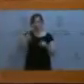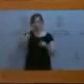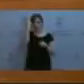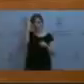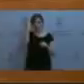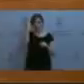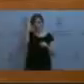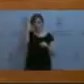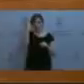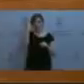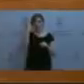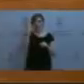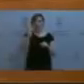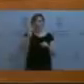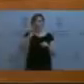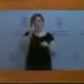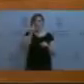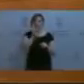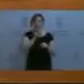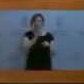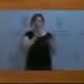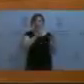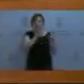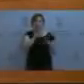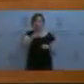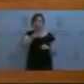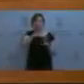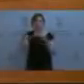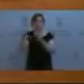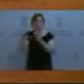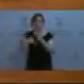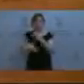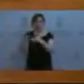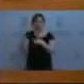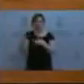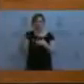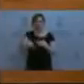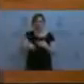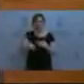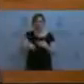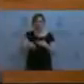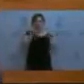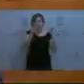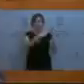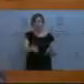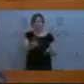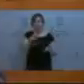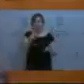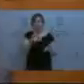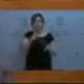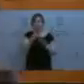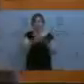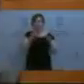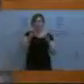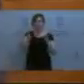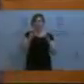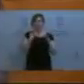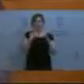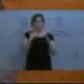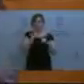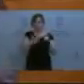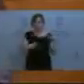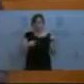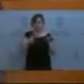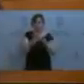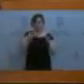siglos IX y X. Y mire, académicamente que son importantes no creo que me lo vaya a discutir usted, o sea, yo le podría dar desde la Edad Media, ya se habían fijado en ellas, fíjese, en la